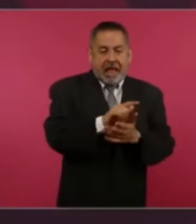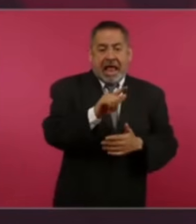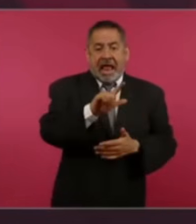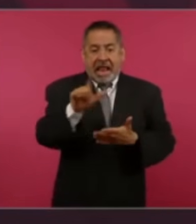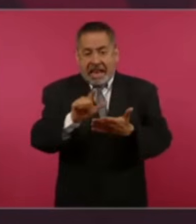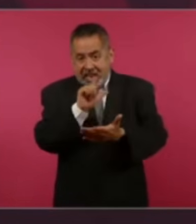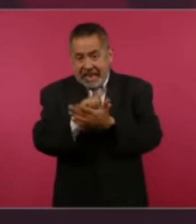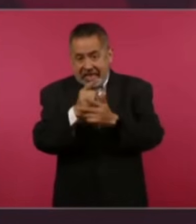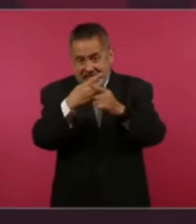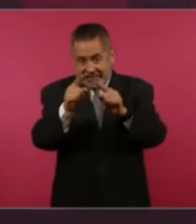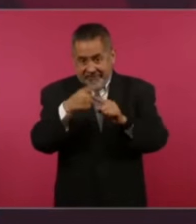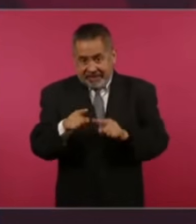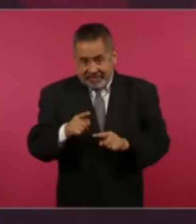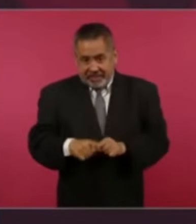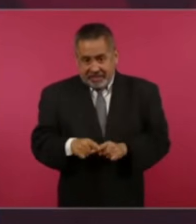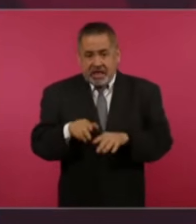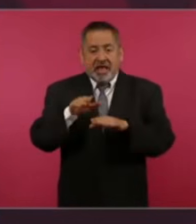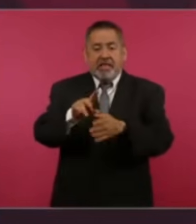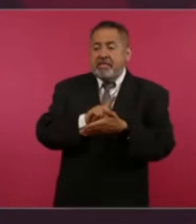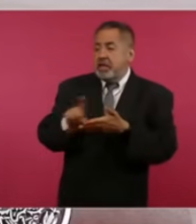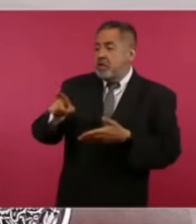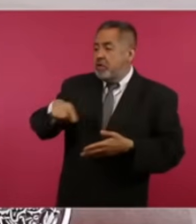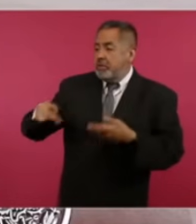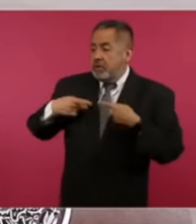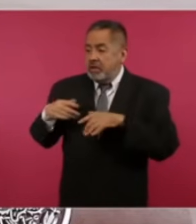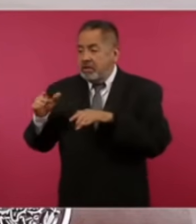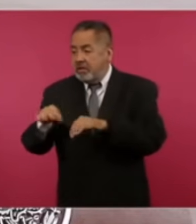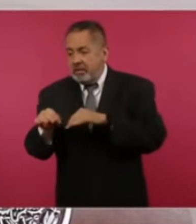relacionadas con los derechos laborales.